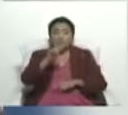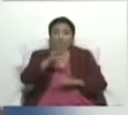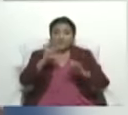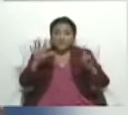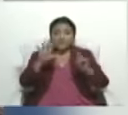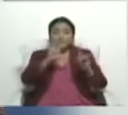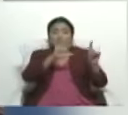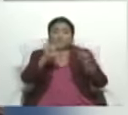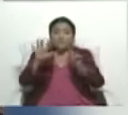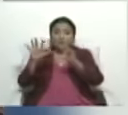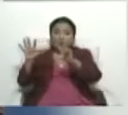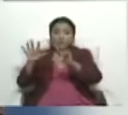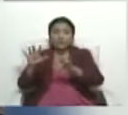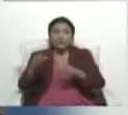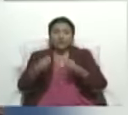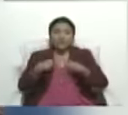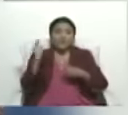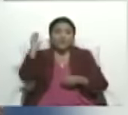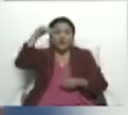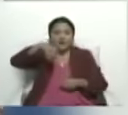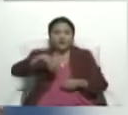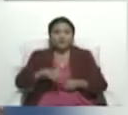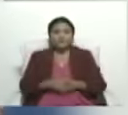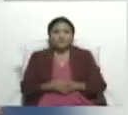81-426-668. Resido en la ciudad de Maracay.